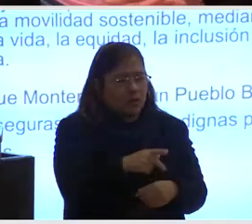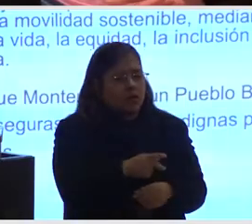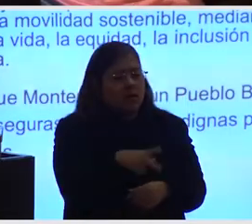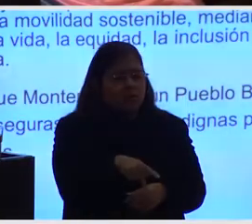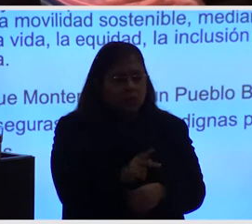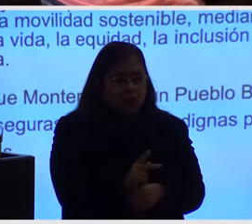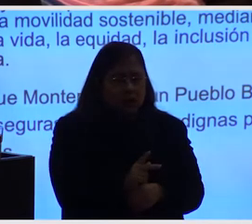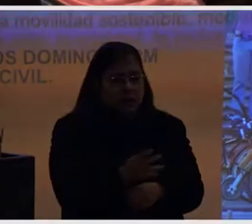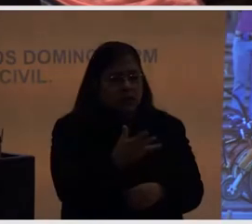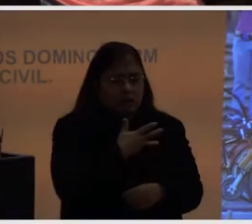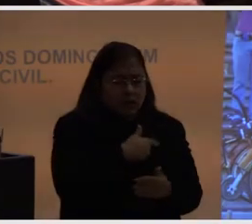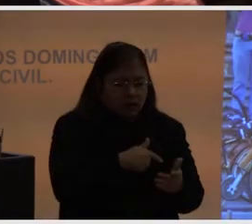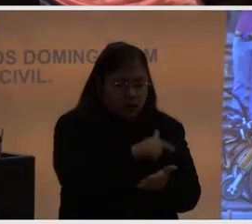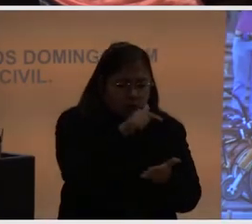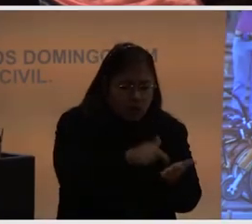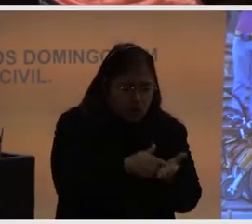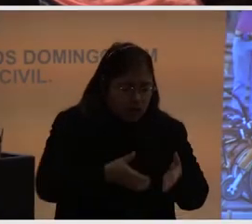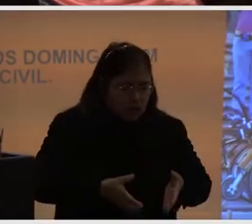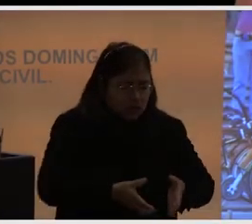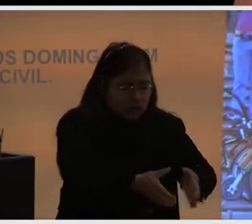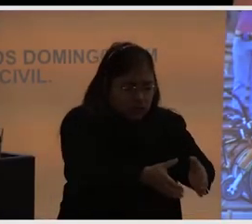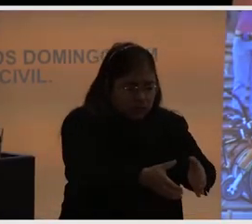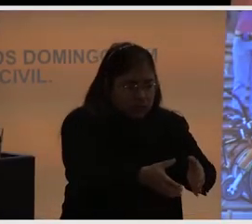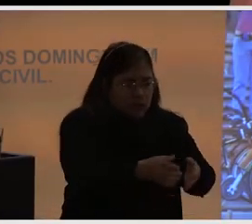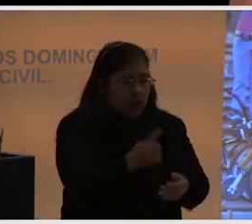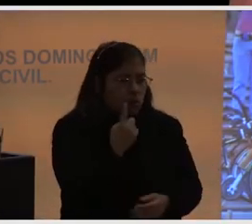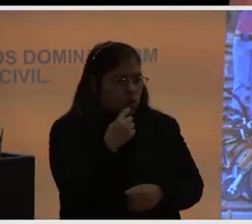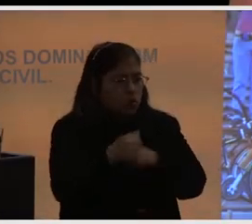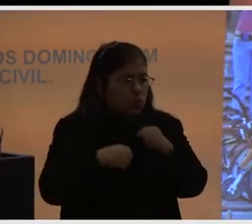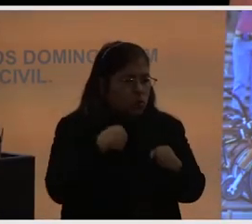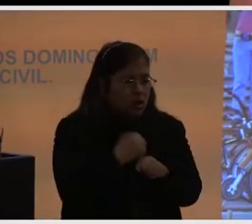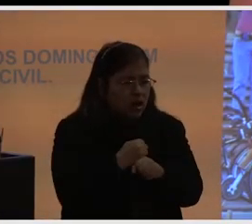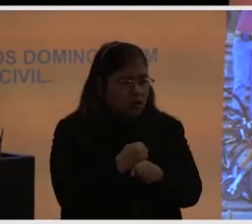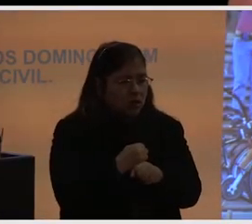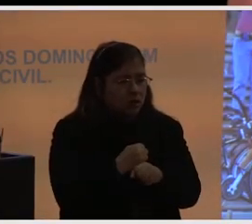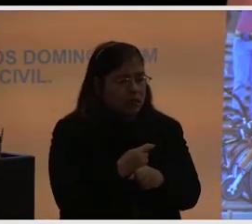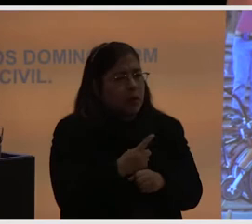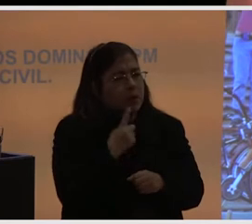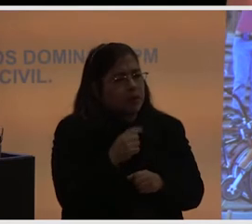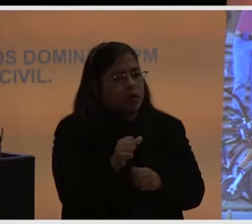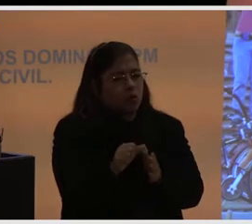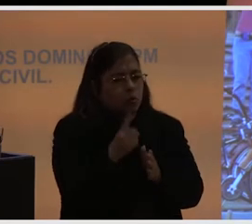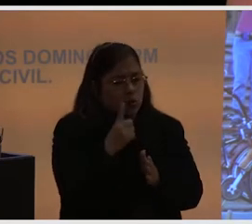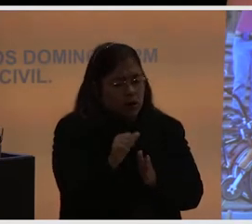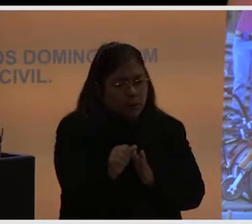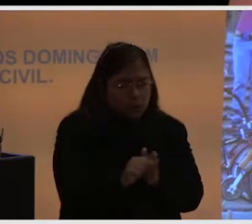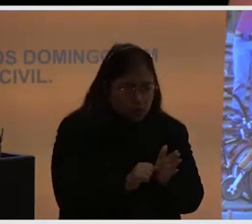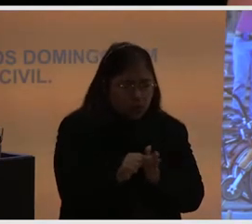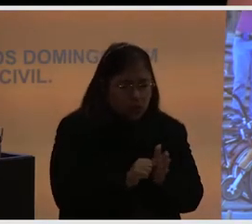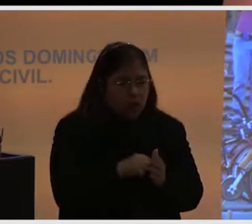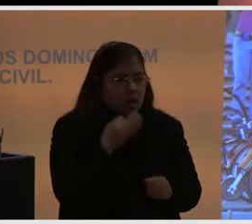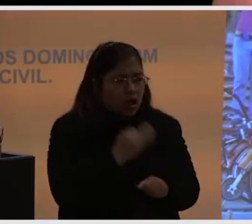ocupar los espacios empezamos a hacer rodadas primero un año por una por mes luego empezamos cada quince días y